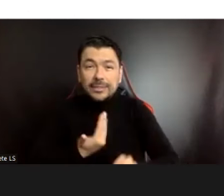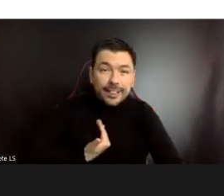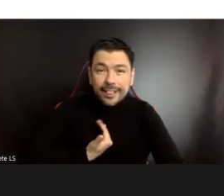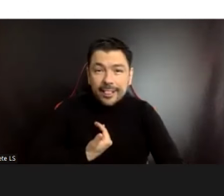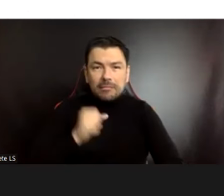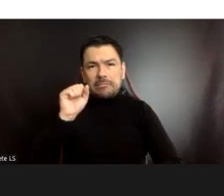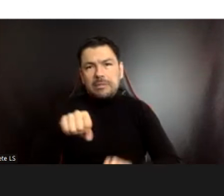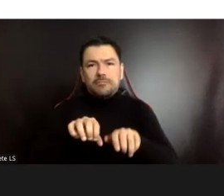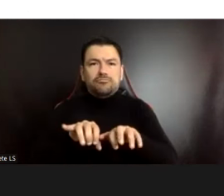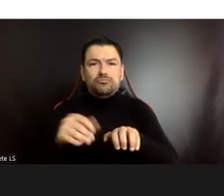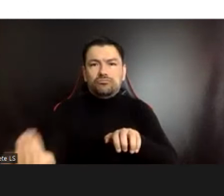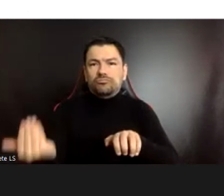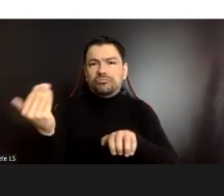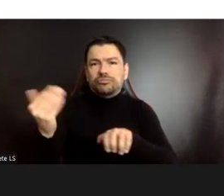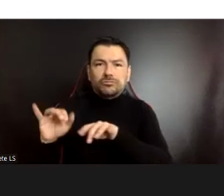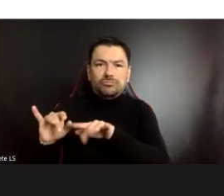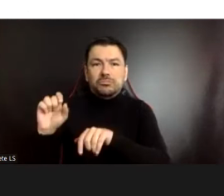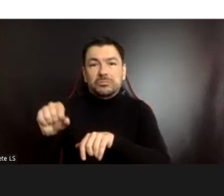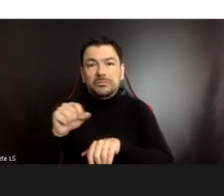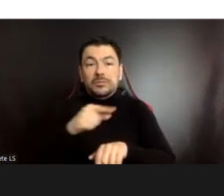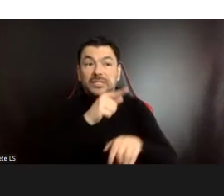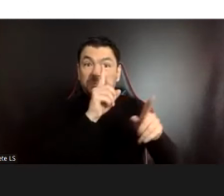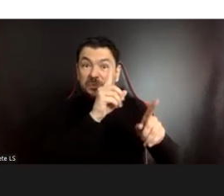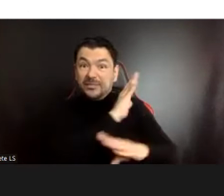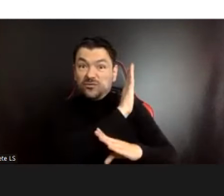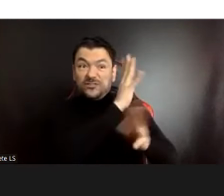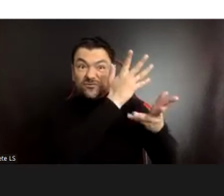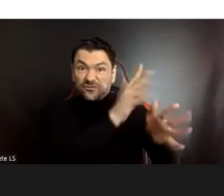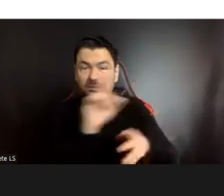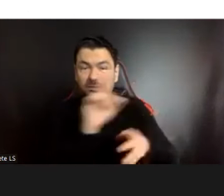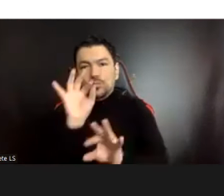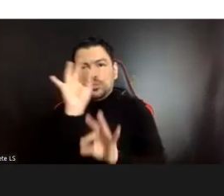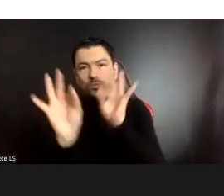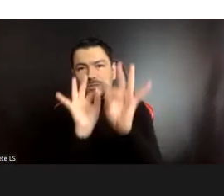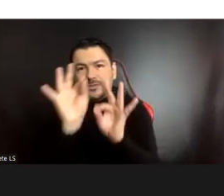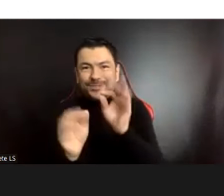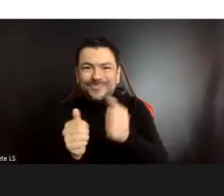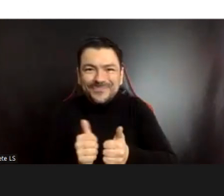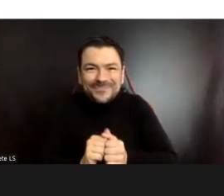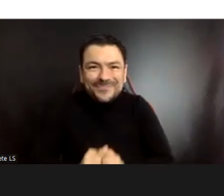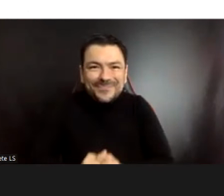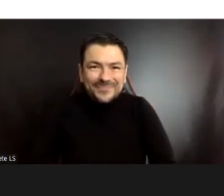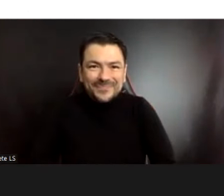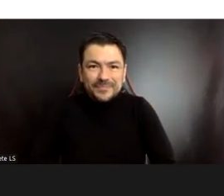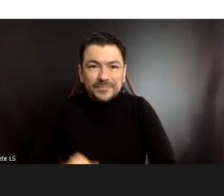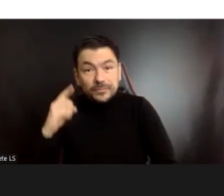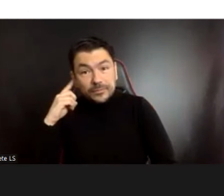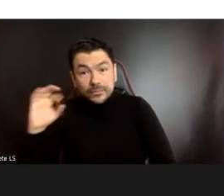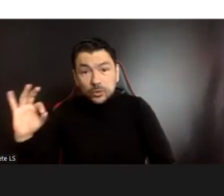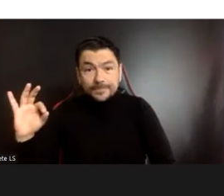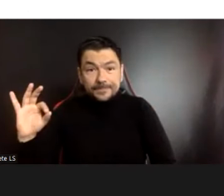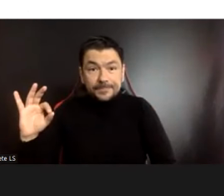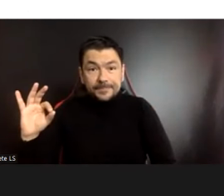terminado las presentaciones del panel. Adelante. Gracias, Mike. Quiero confirmar que mi sonido se percibe bien.